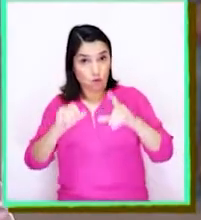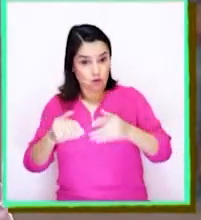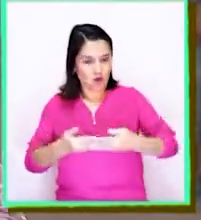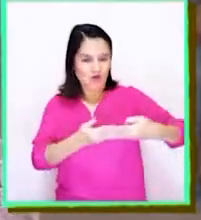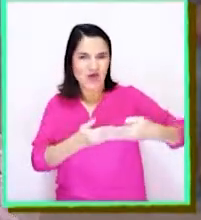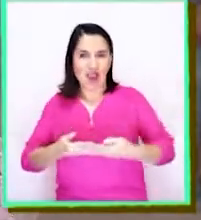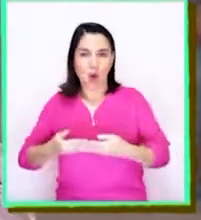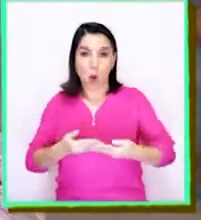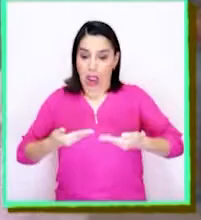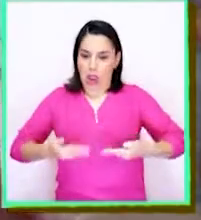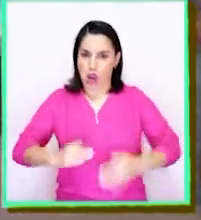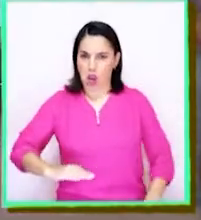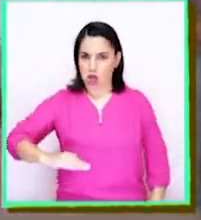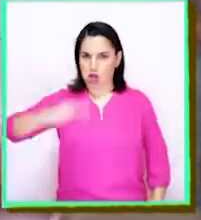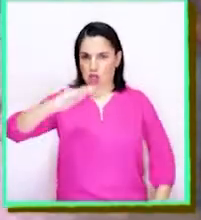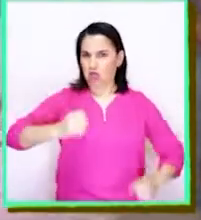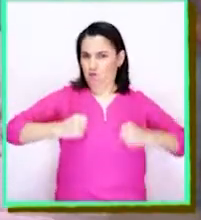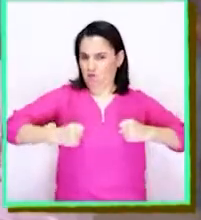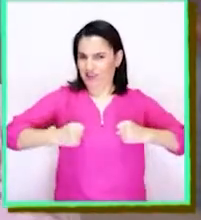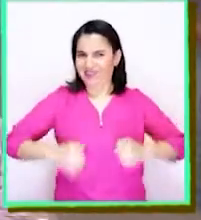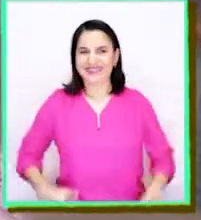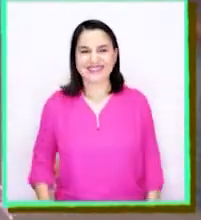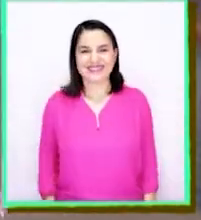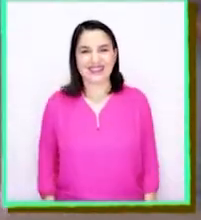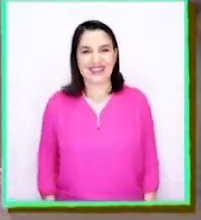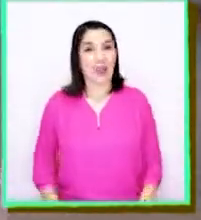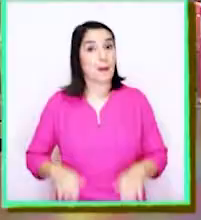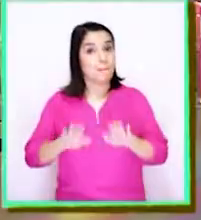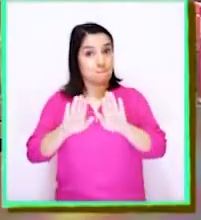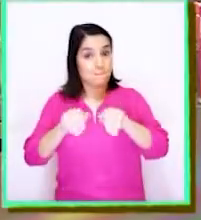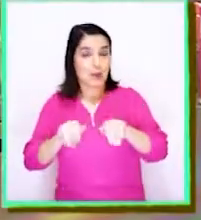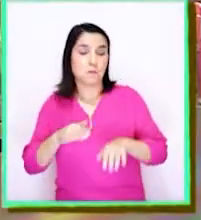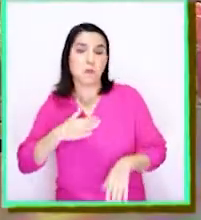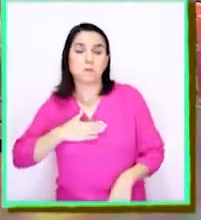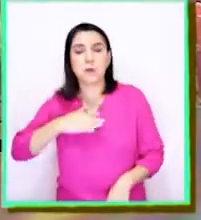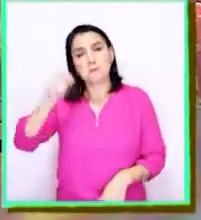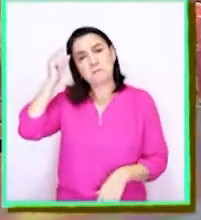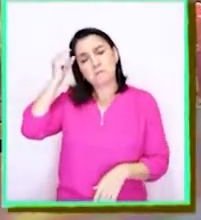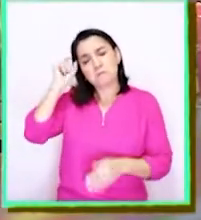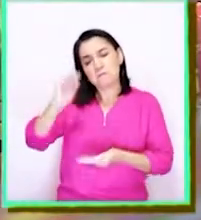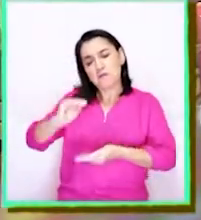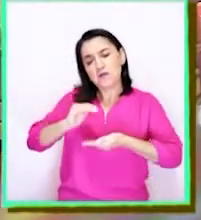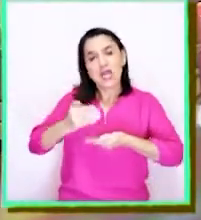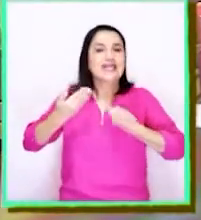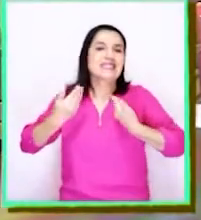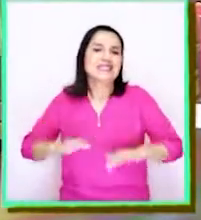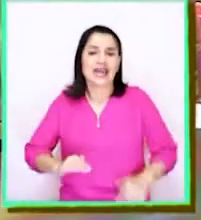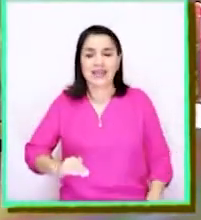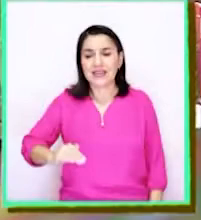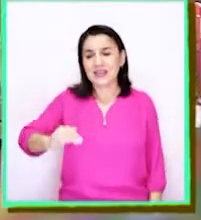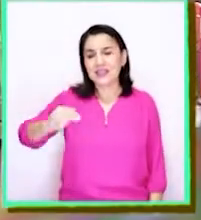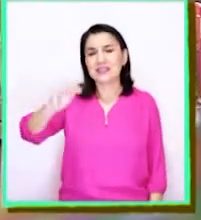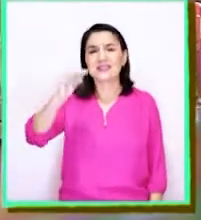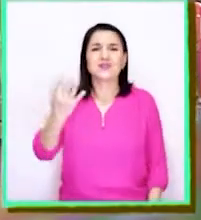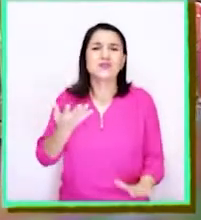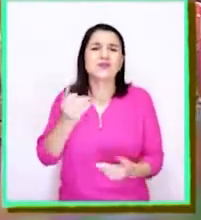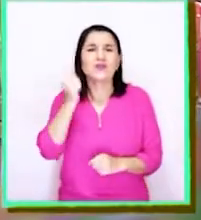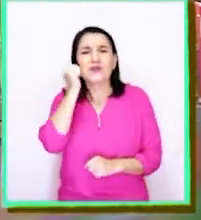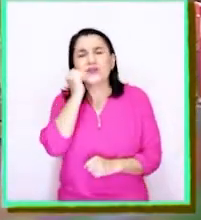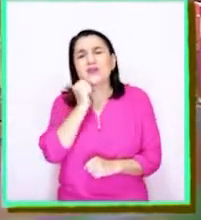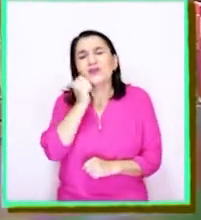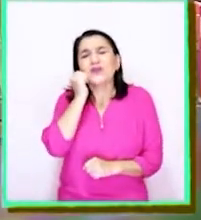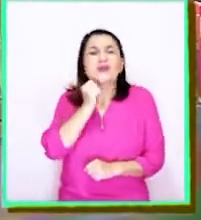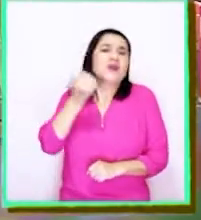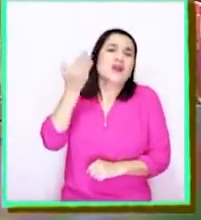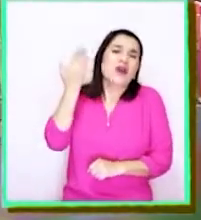eran bebés y ahora están más grandes y fuertes. Igual que mi Delfina que ya creció. ¡Ay, tan